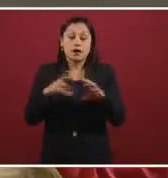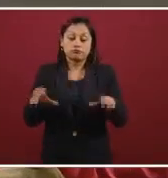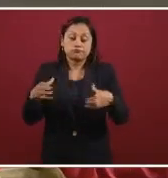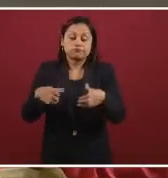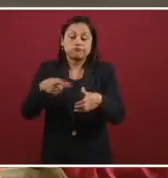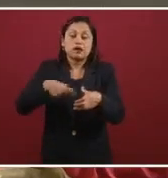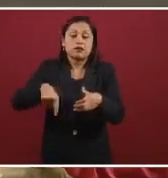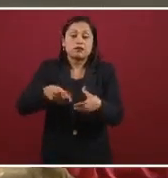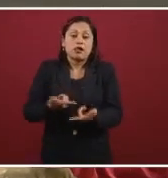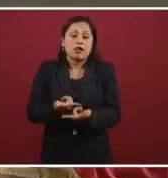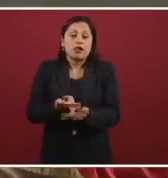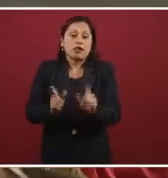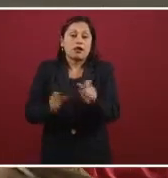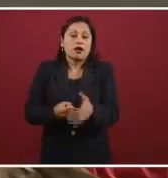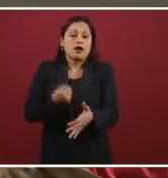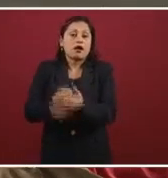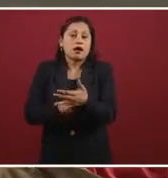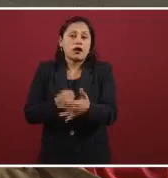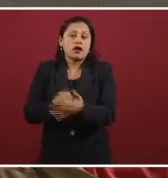manifestaciones.